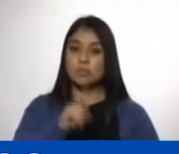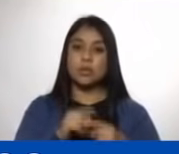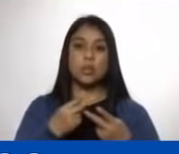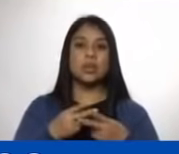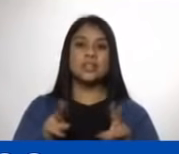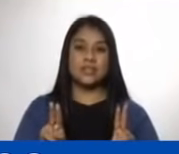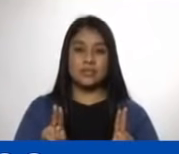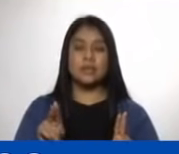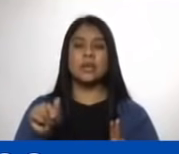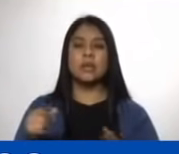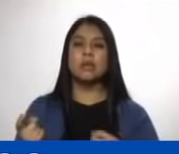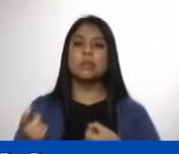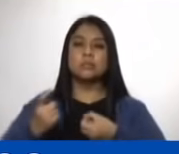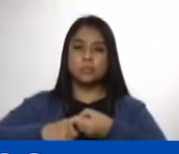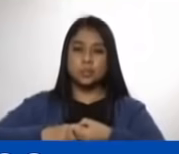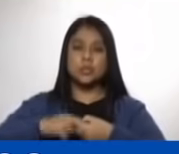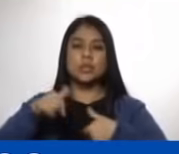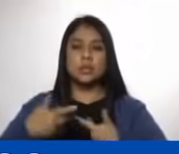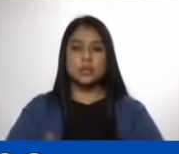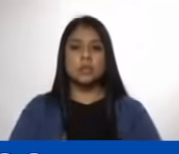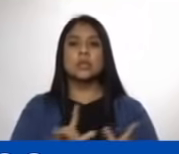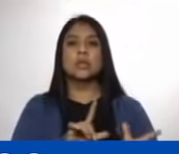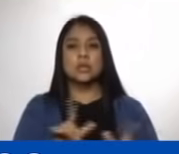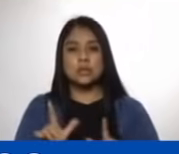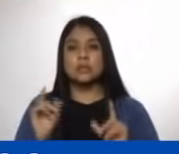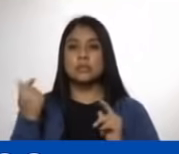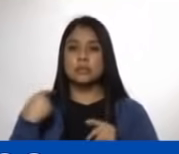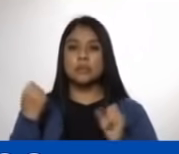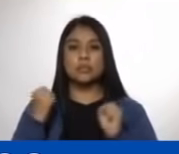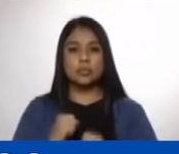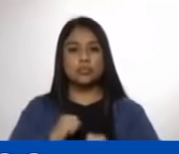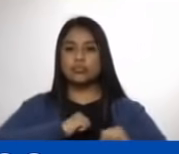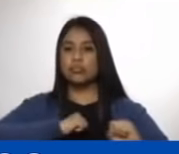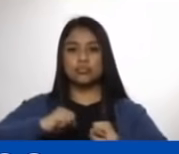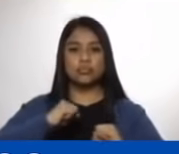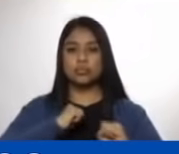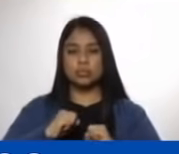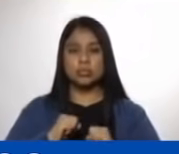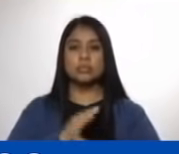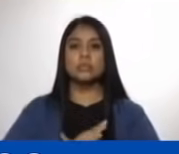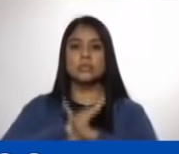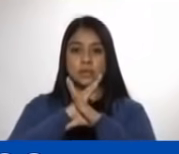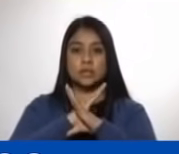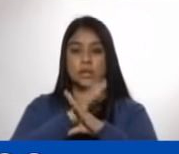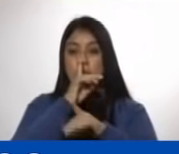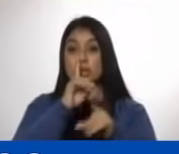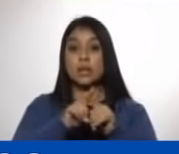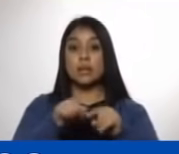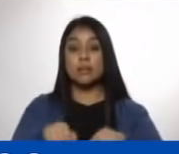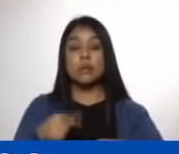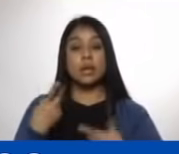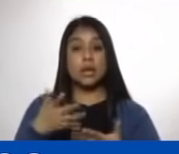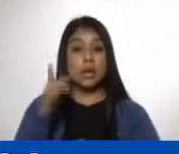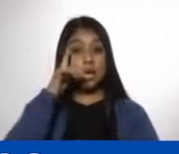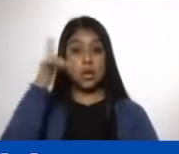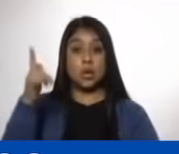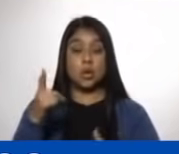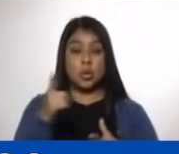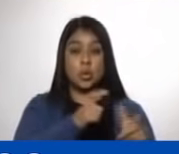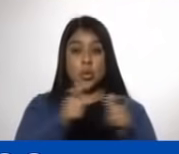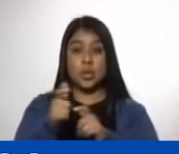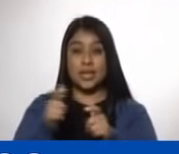nos permitiera estar preparados para el abordaje preventivo y la logística necesaria para atender la